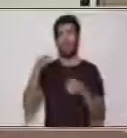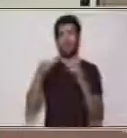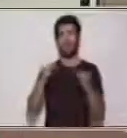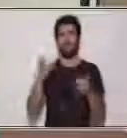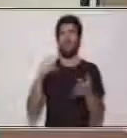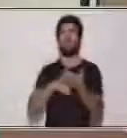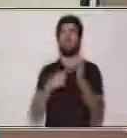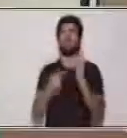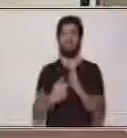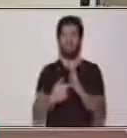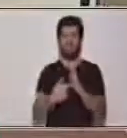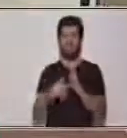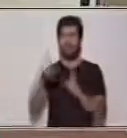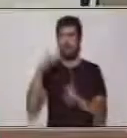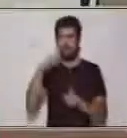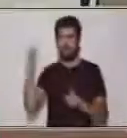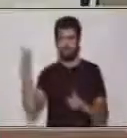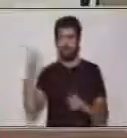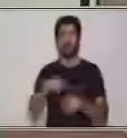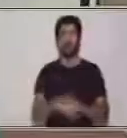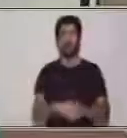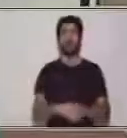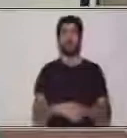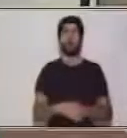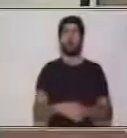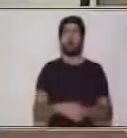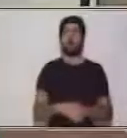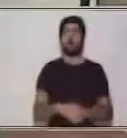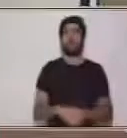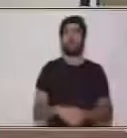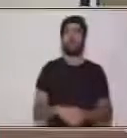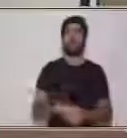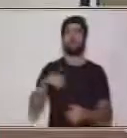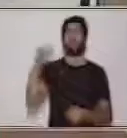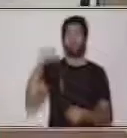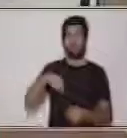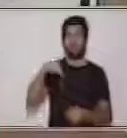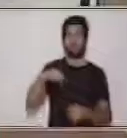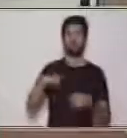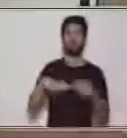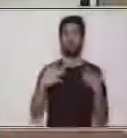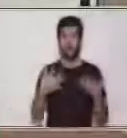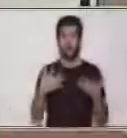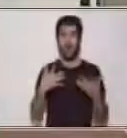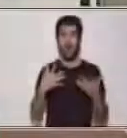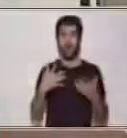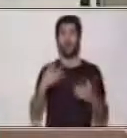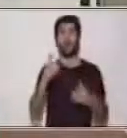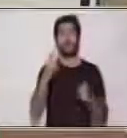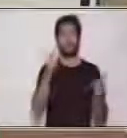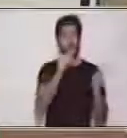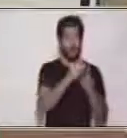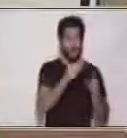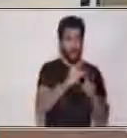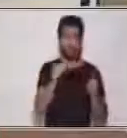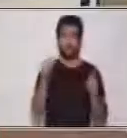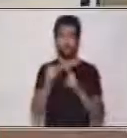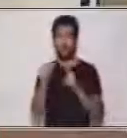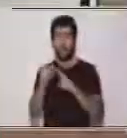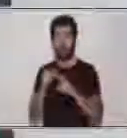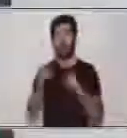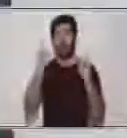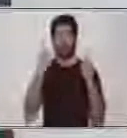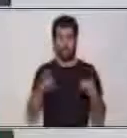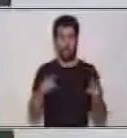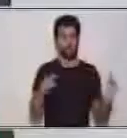concordancia gramatical. Pues es un recurso que obliga a que unas palabras coincidan con los rasgos